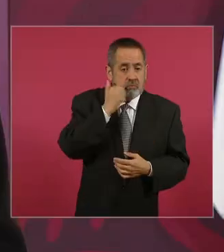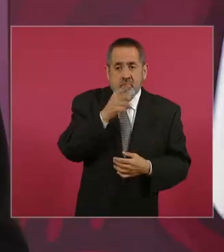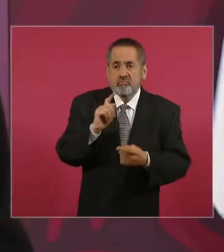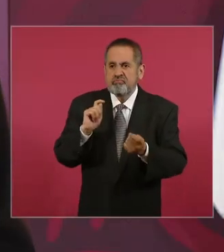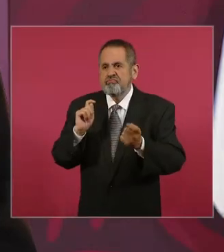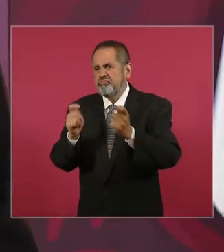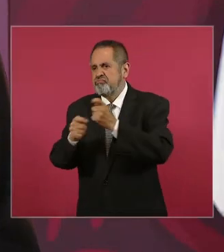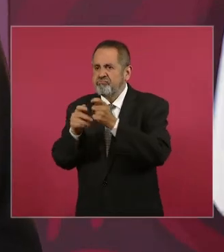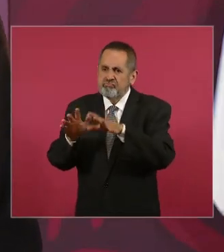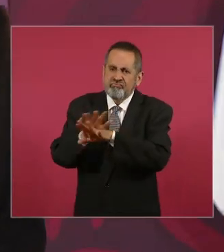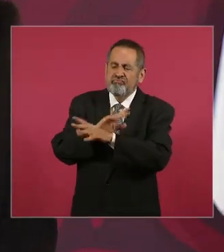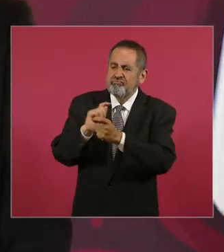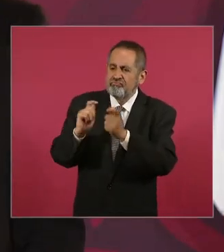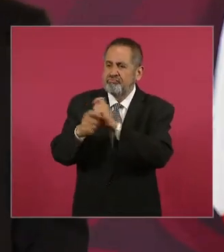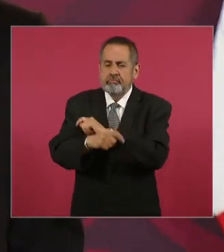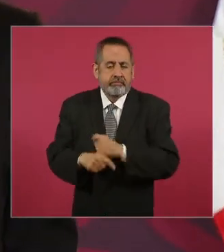México,